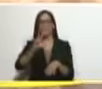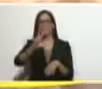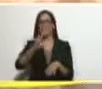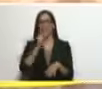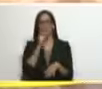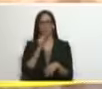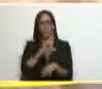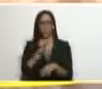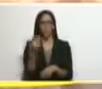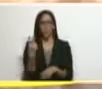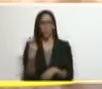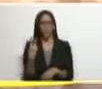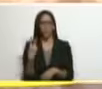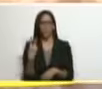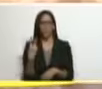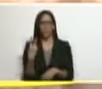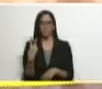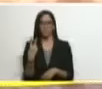y no por 2.